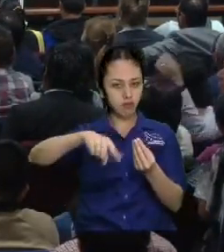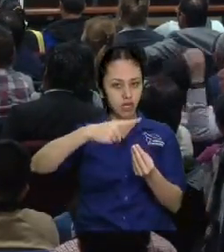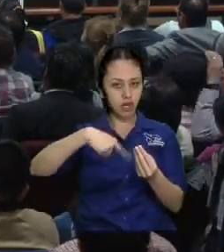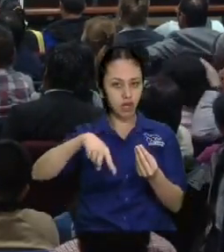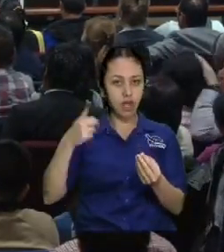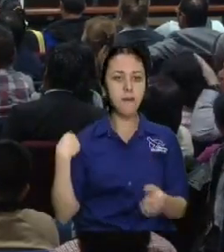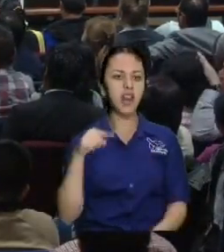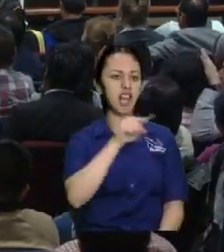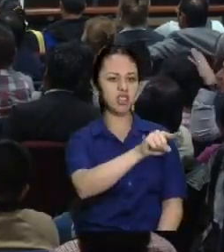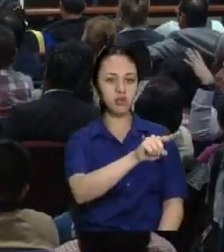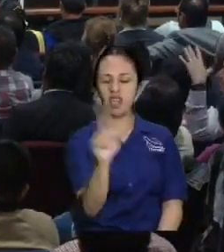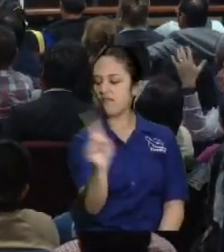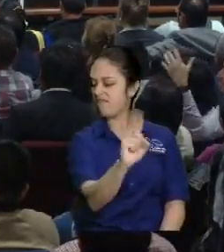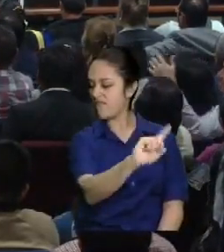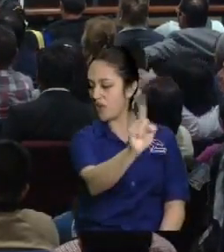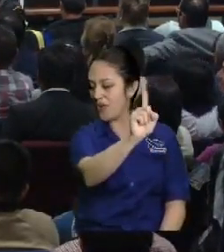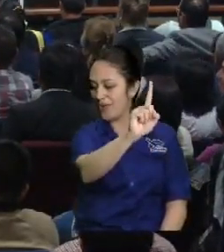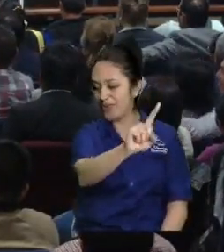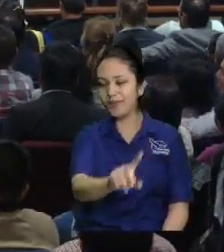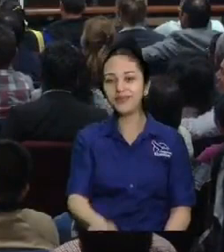la tuya que coma chucho.